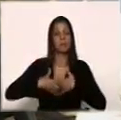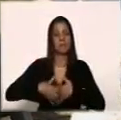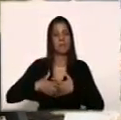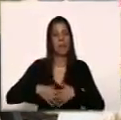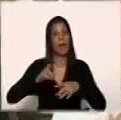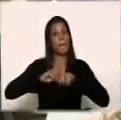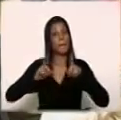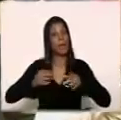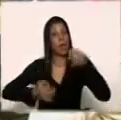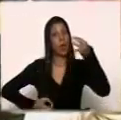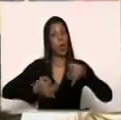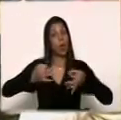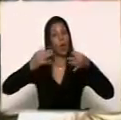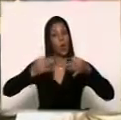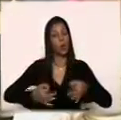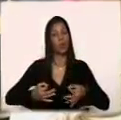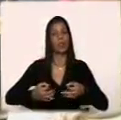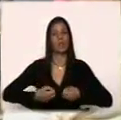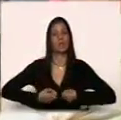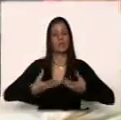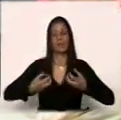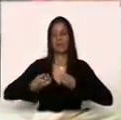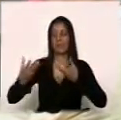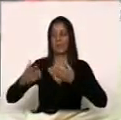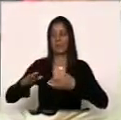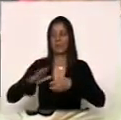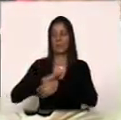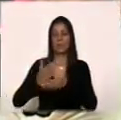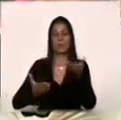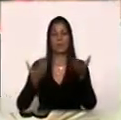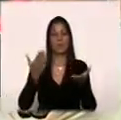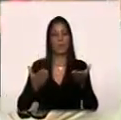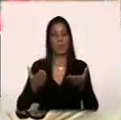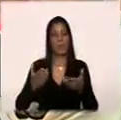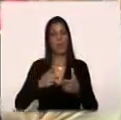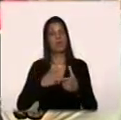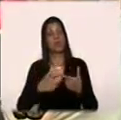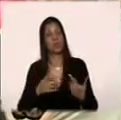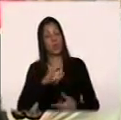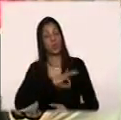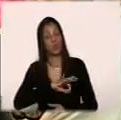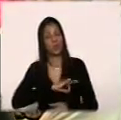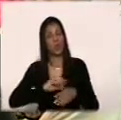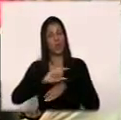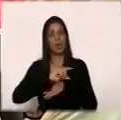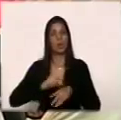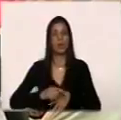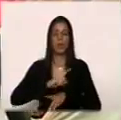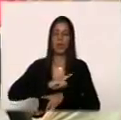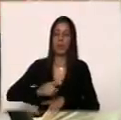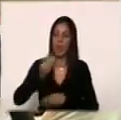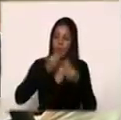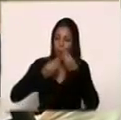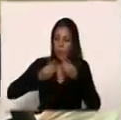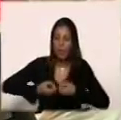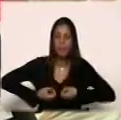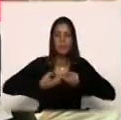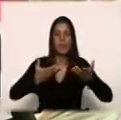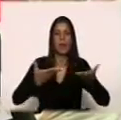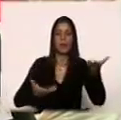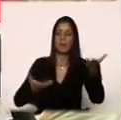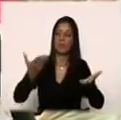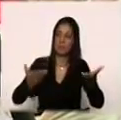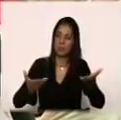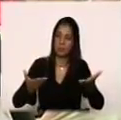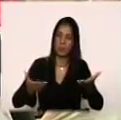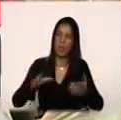justa distribución. Por eso es un gobierno bolivariano socialista, tiene que garantizar la justa distribución. Y por eso es que quieren tumbarnos